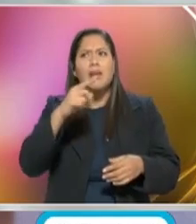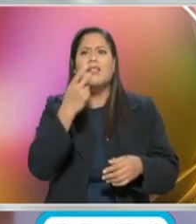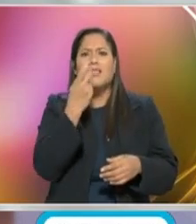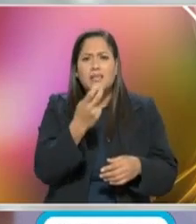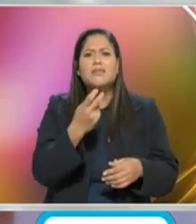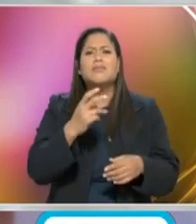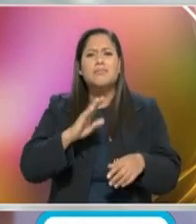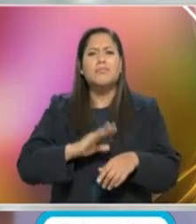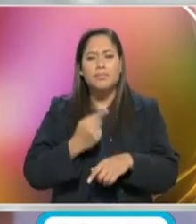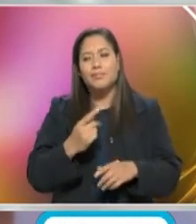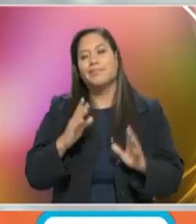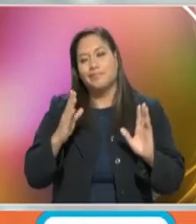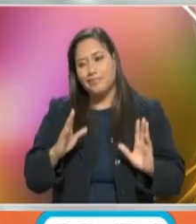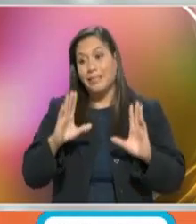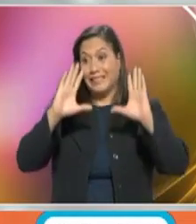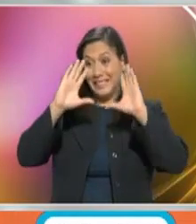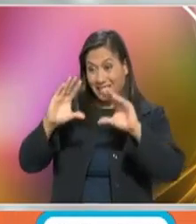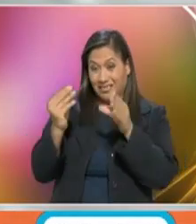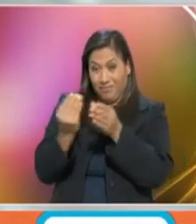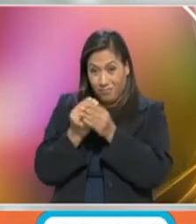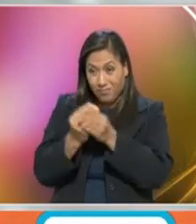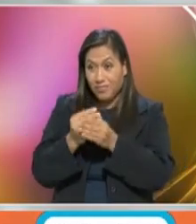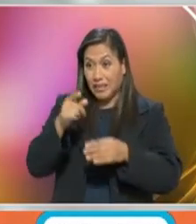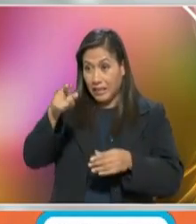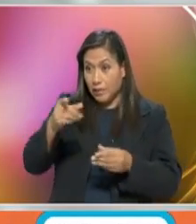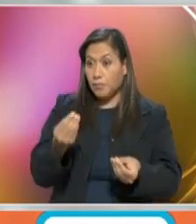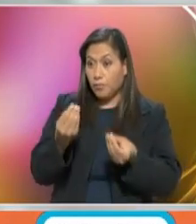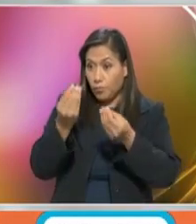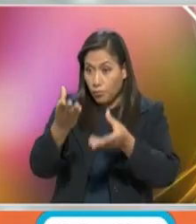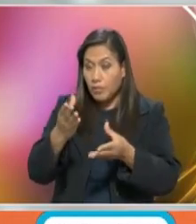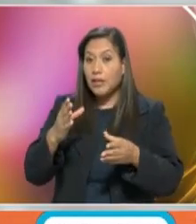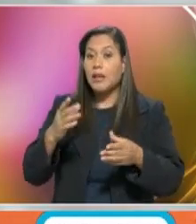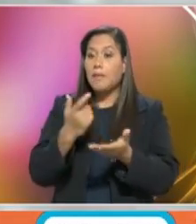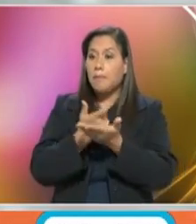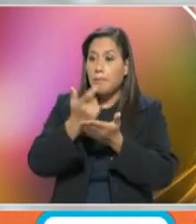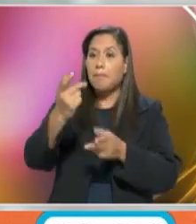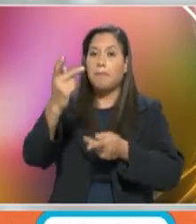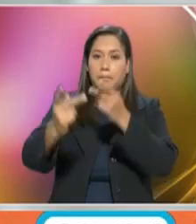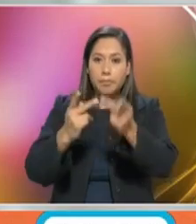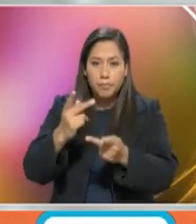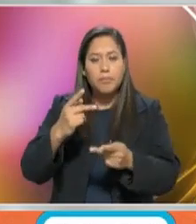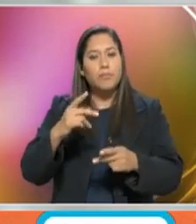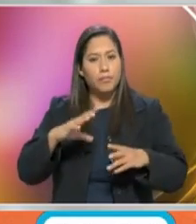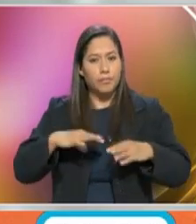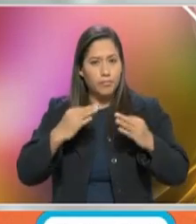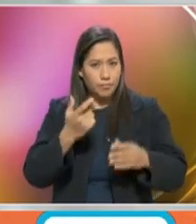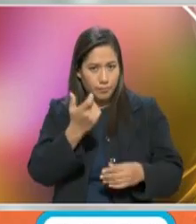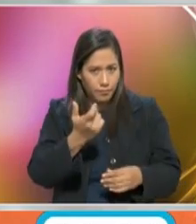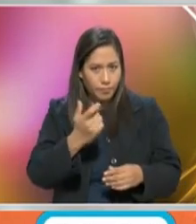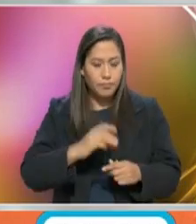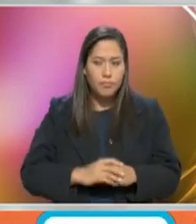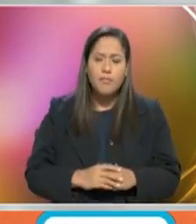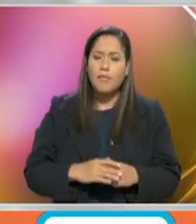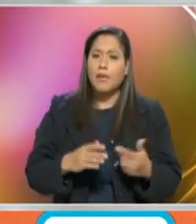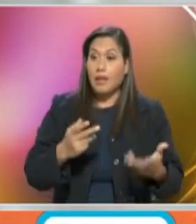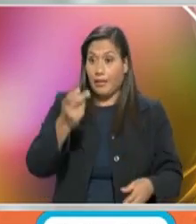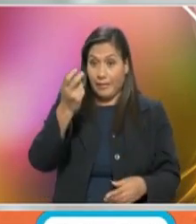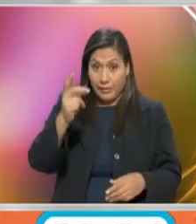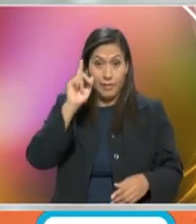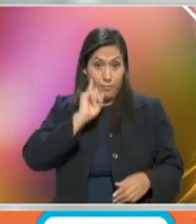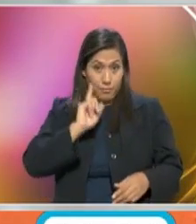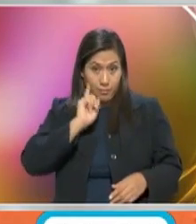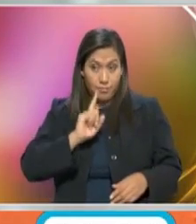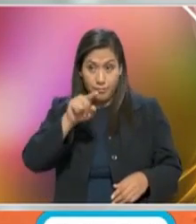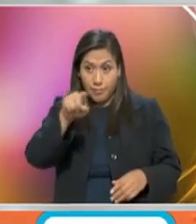estrategia? Principalmente de capacitarlas y de proporcionarles financiamiento. Entonces, estas